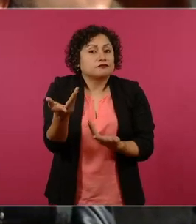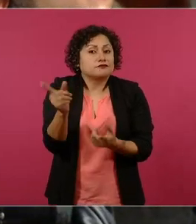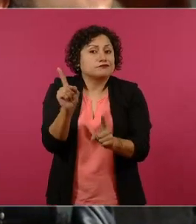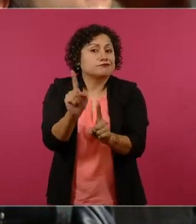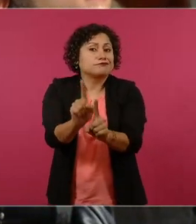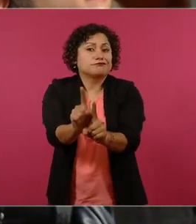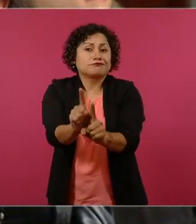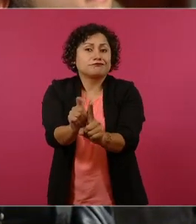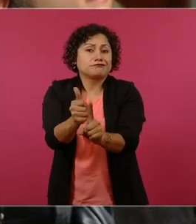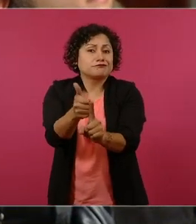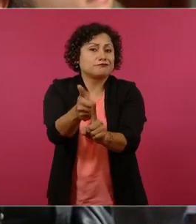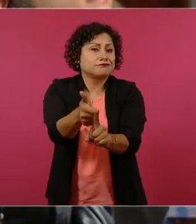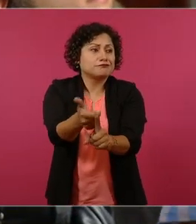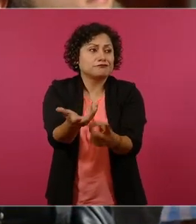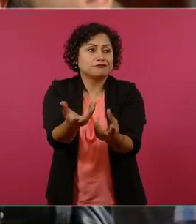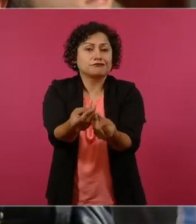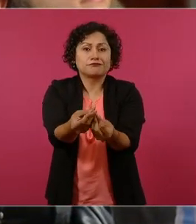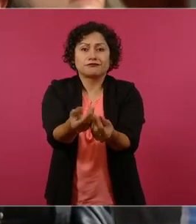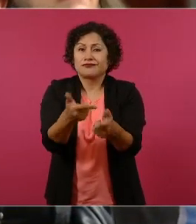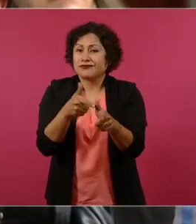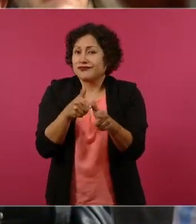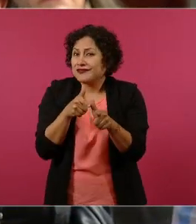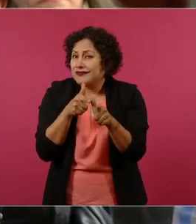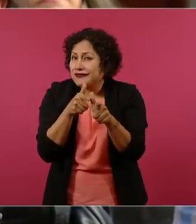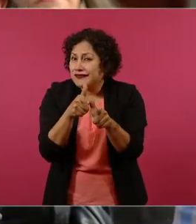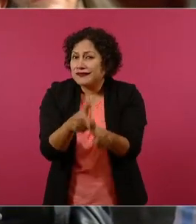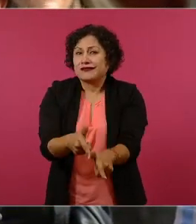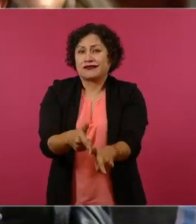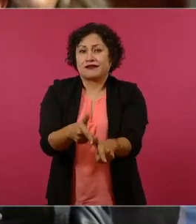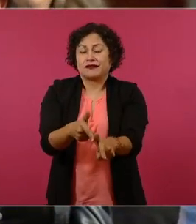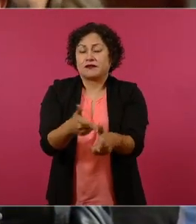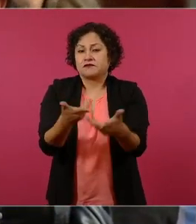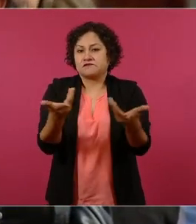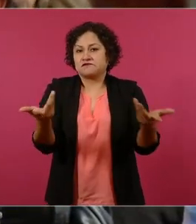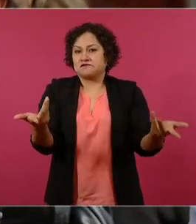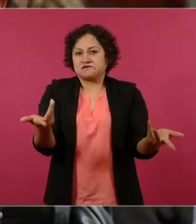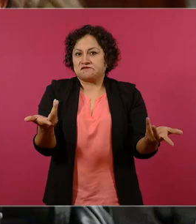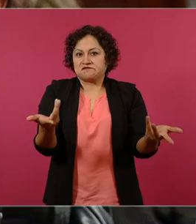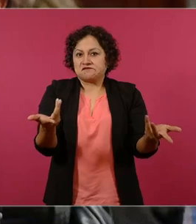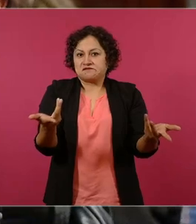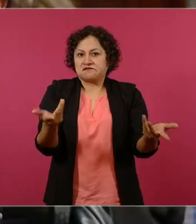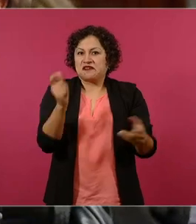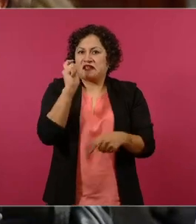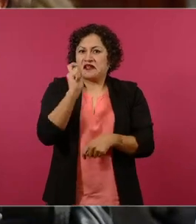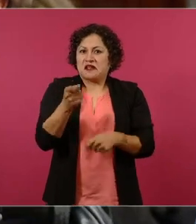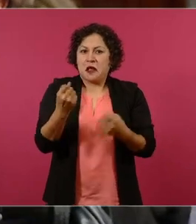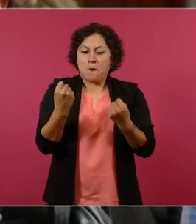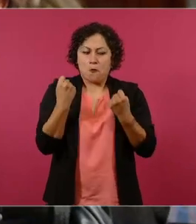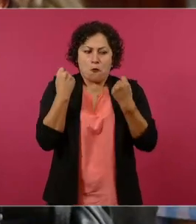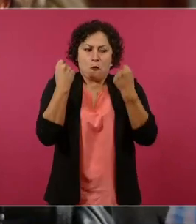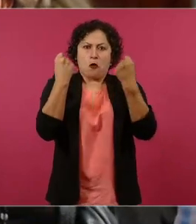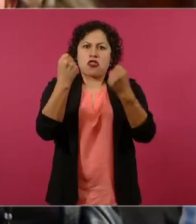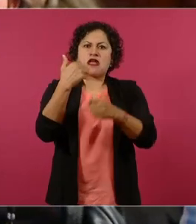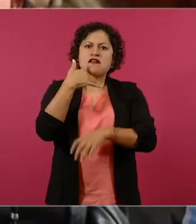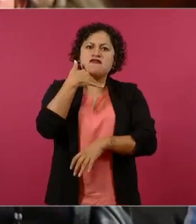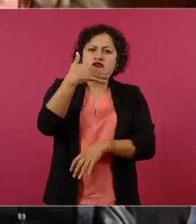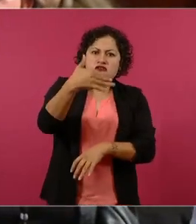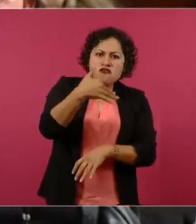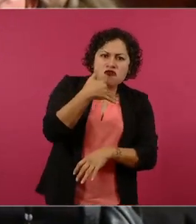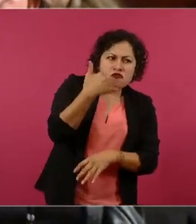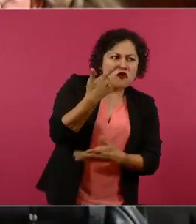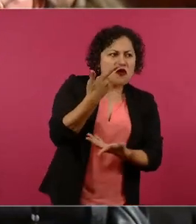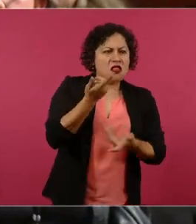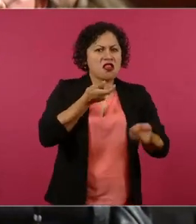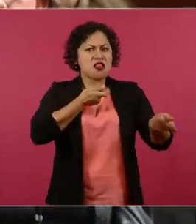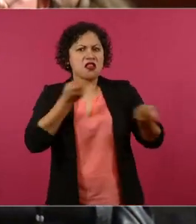ahí siguen no no no no se perdió la mafia del Poder y sí perdió el pueblo y hay